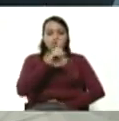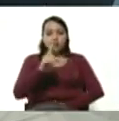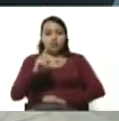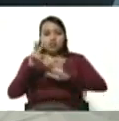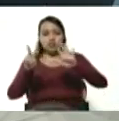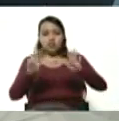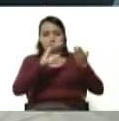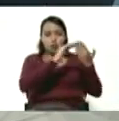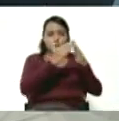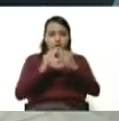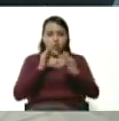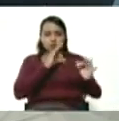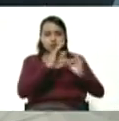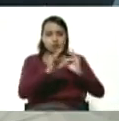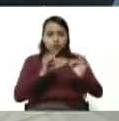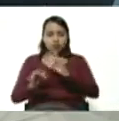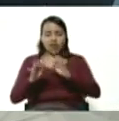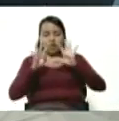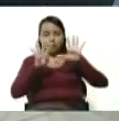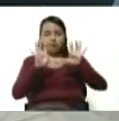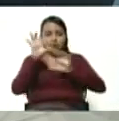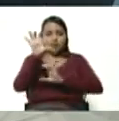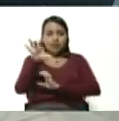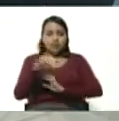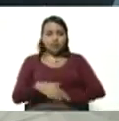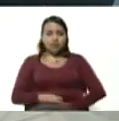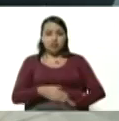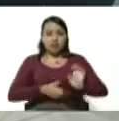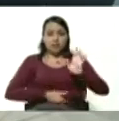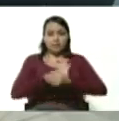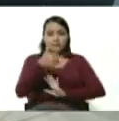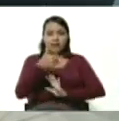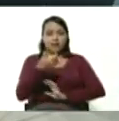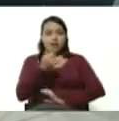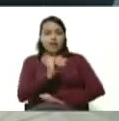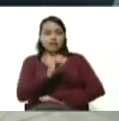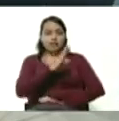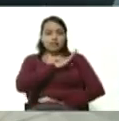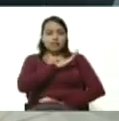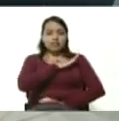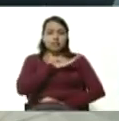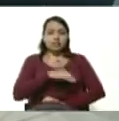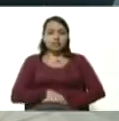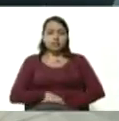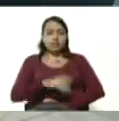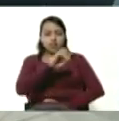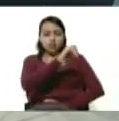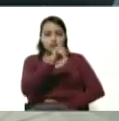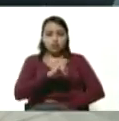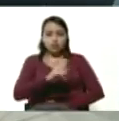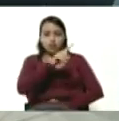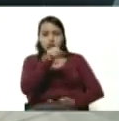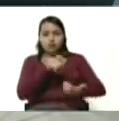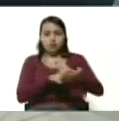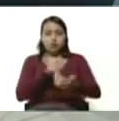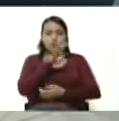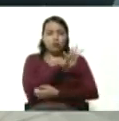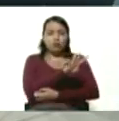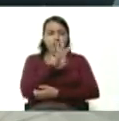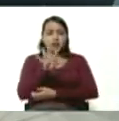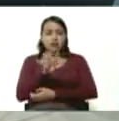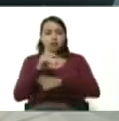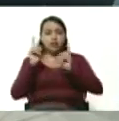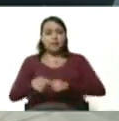comunitaria en nueve estados del país, siendo el que mayor aporte lamentable negativo ha dado el estado de Zulia, con un total de 44 y